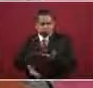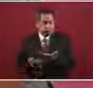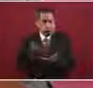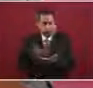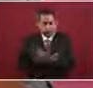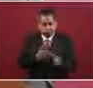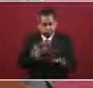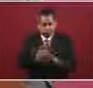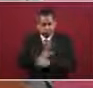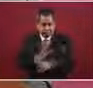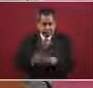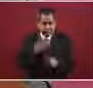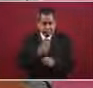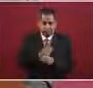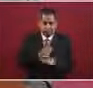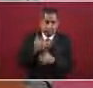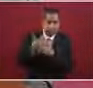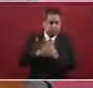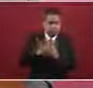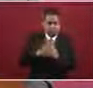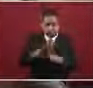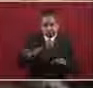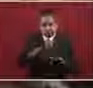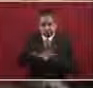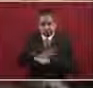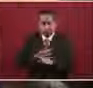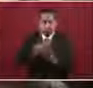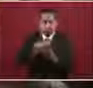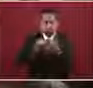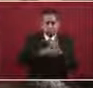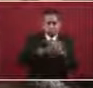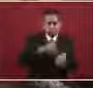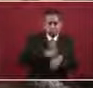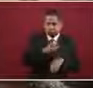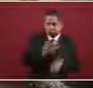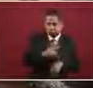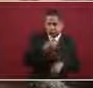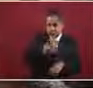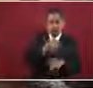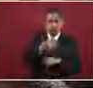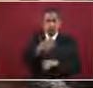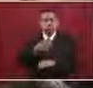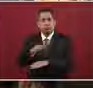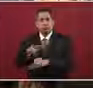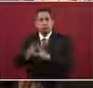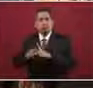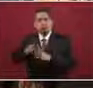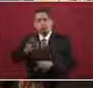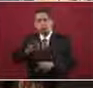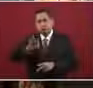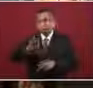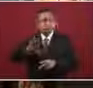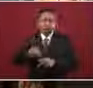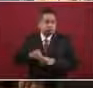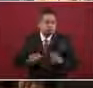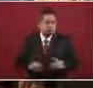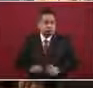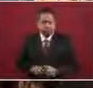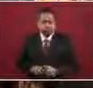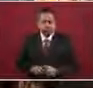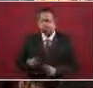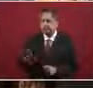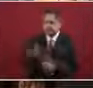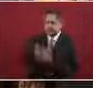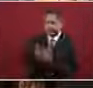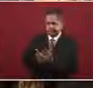de reforma para generar una austeridad, cambiar ese artículo 41 y el de los plurinominales, presidente? Sí, vamos a esperar